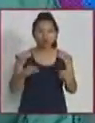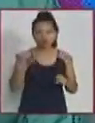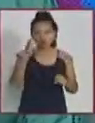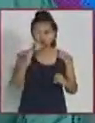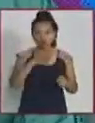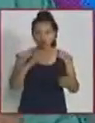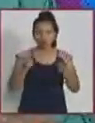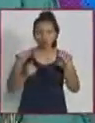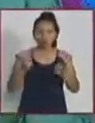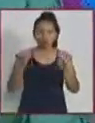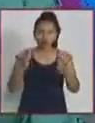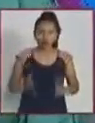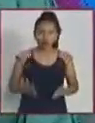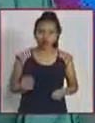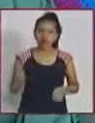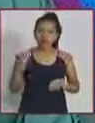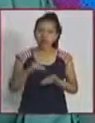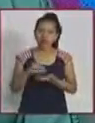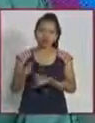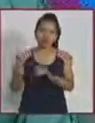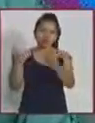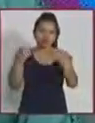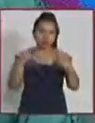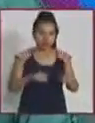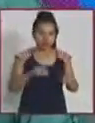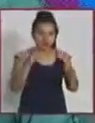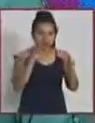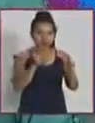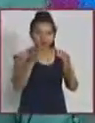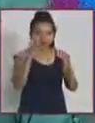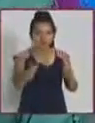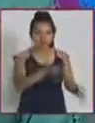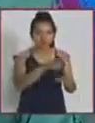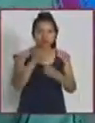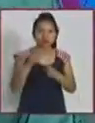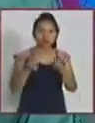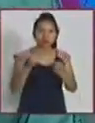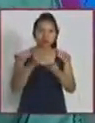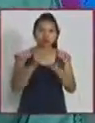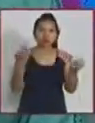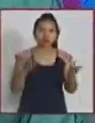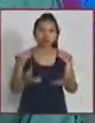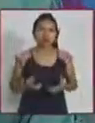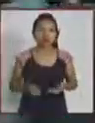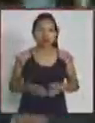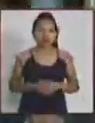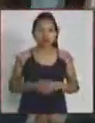conductor retornando al lugar para recoger el vehículo en forma irregular.